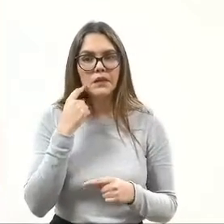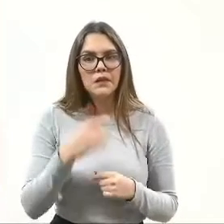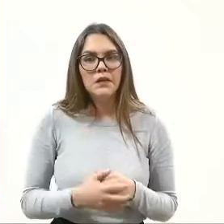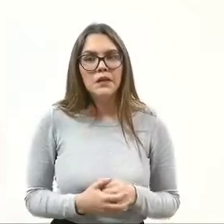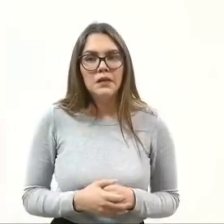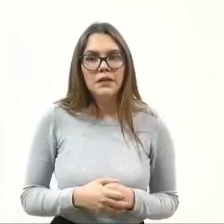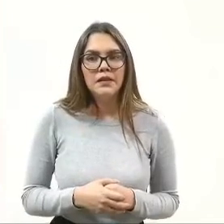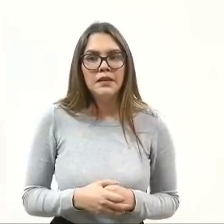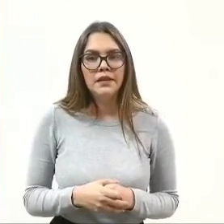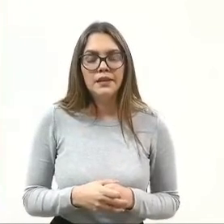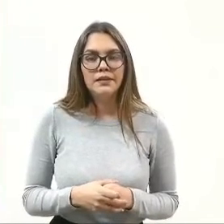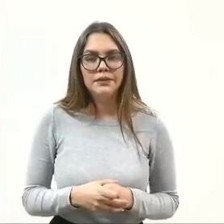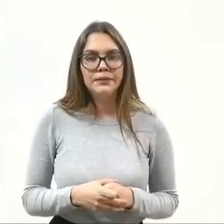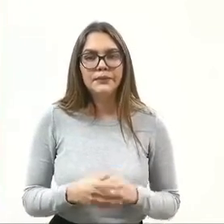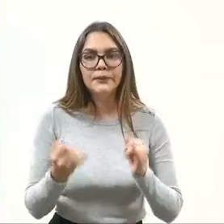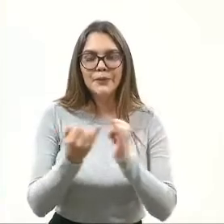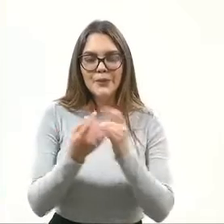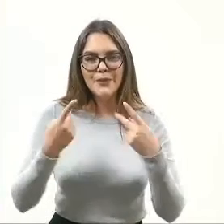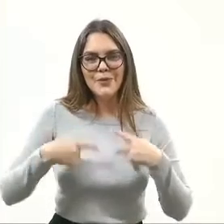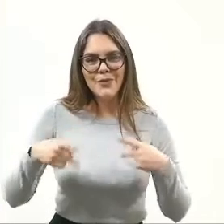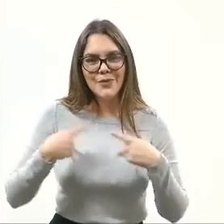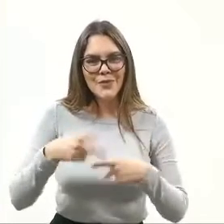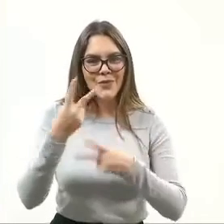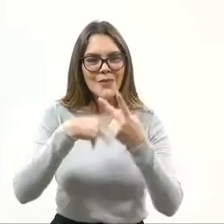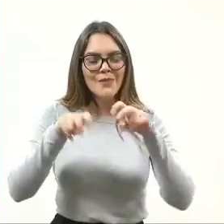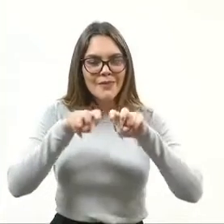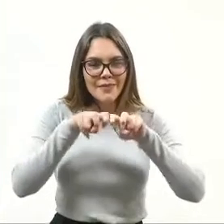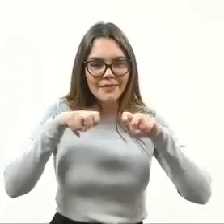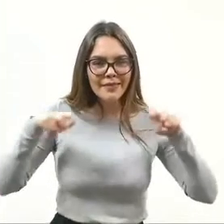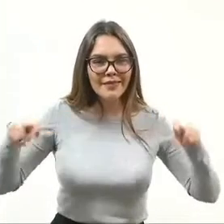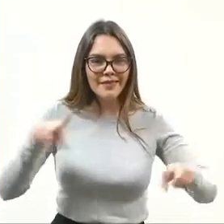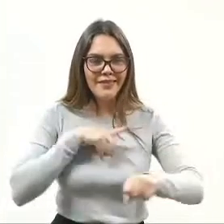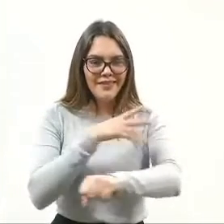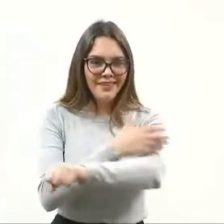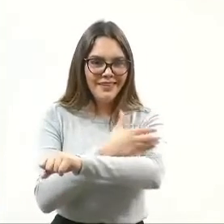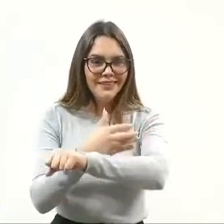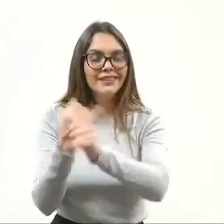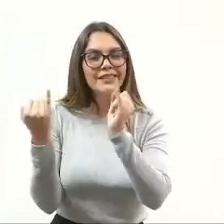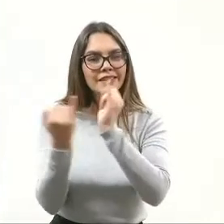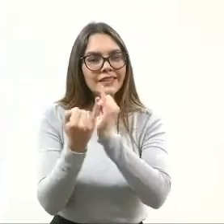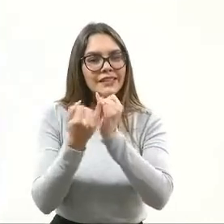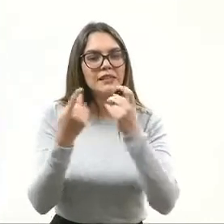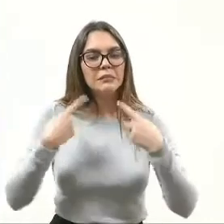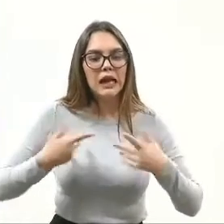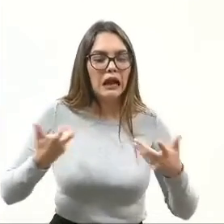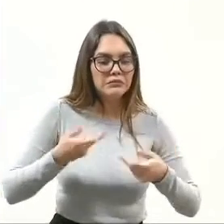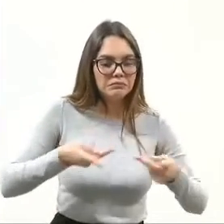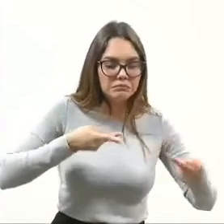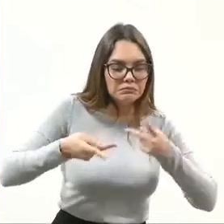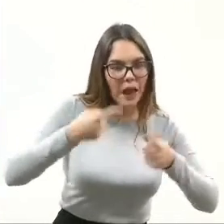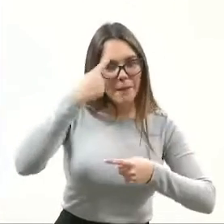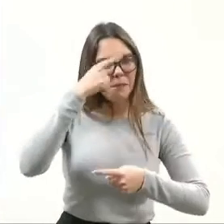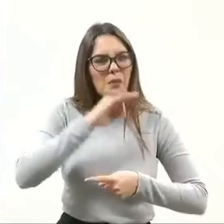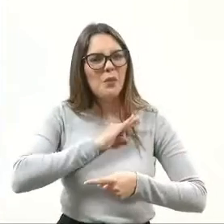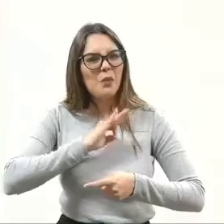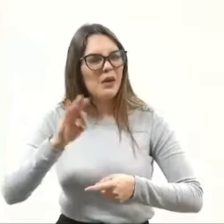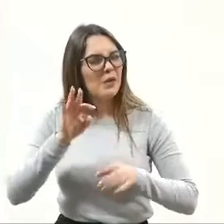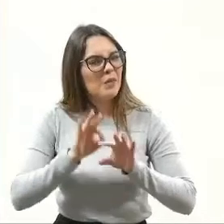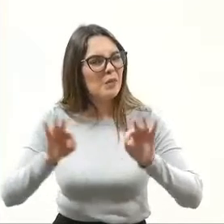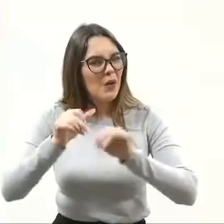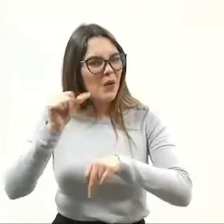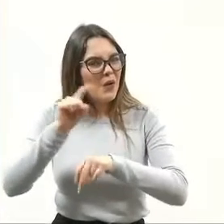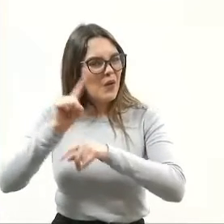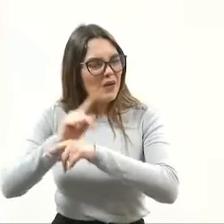presidium y a quienes han hecho posible este importante foro decidir es un derecho de todas